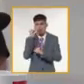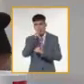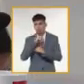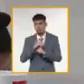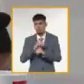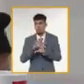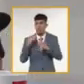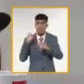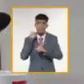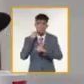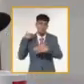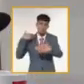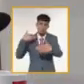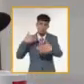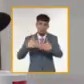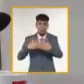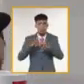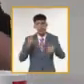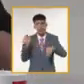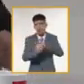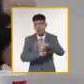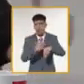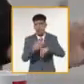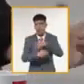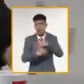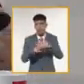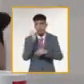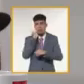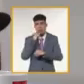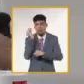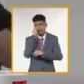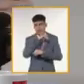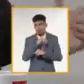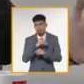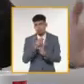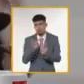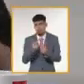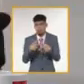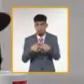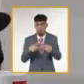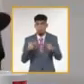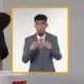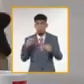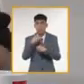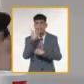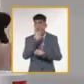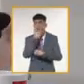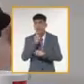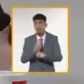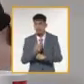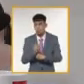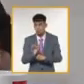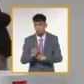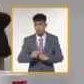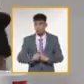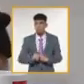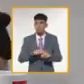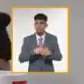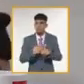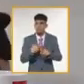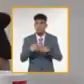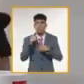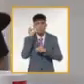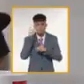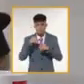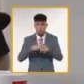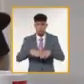es un fenómeno que, si bien en este momento tiene presencia en todas las edades, en todos los sectores, ahorita seguro Yanelis profundiza un poco en eso, en lo que nos están dando